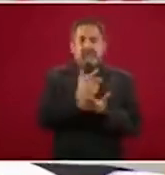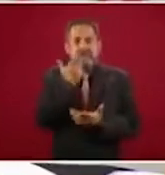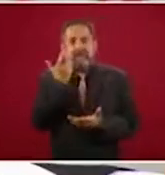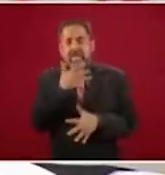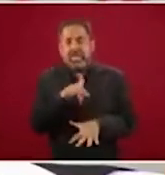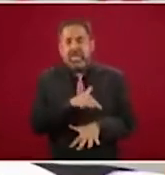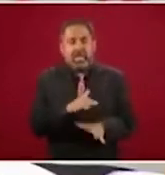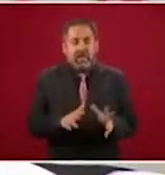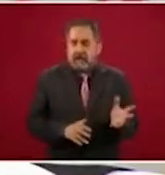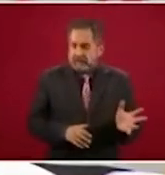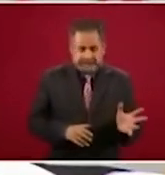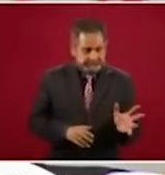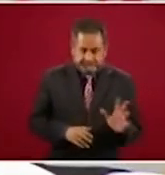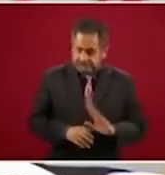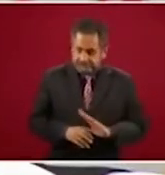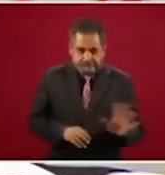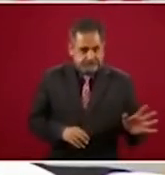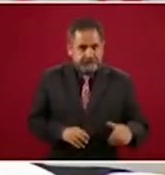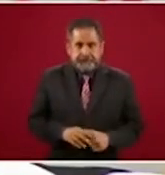estamos